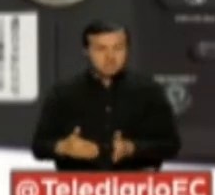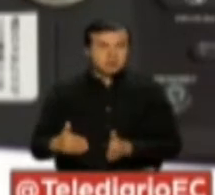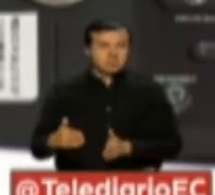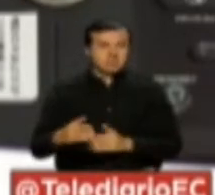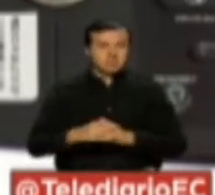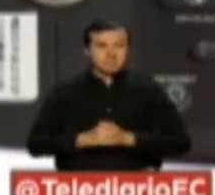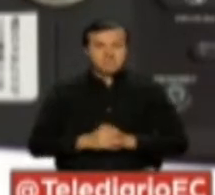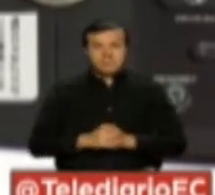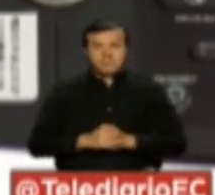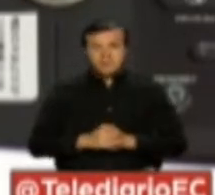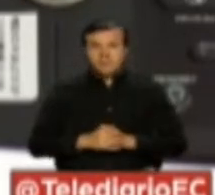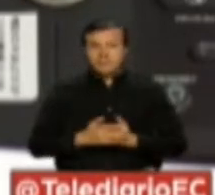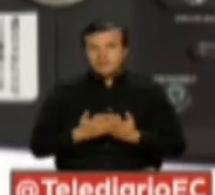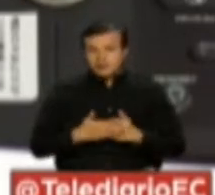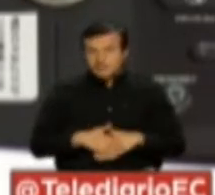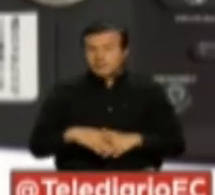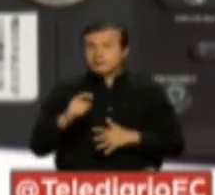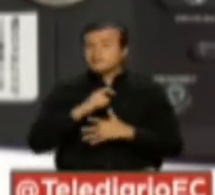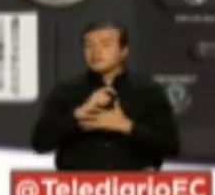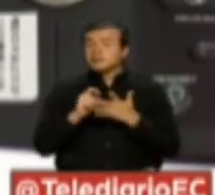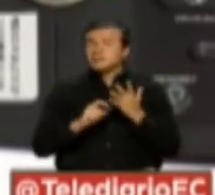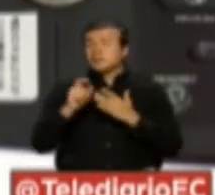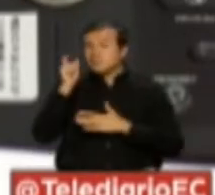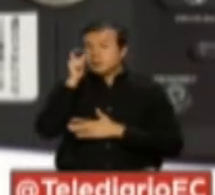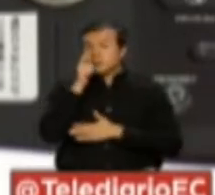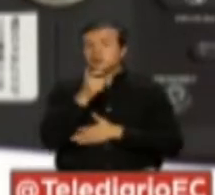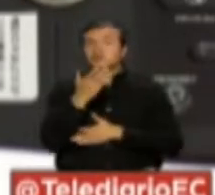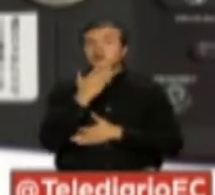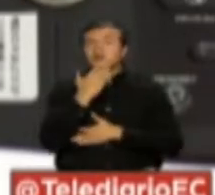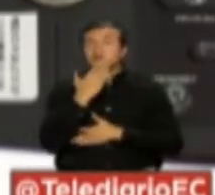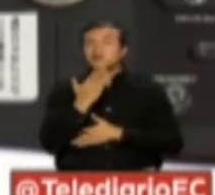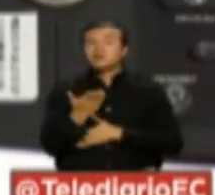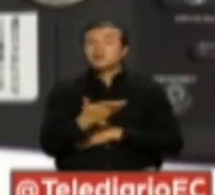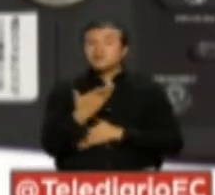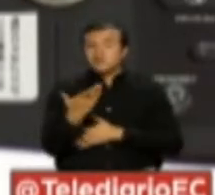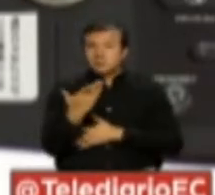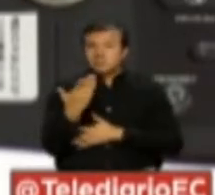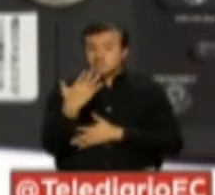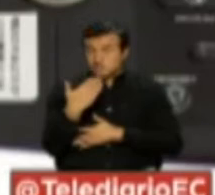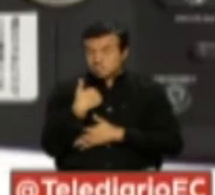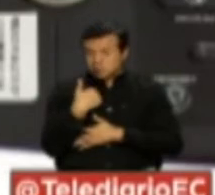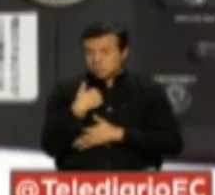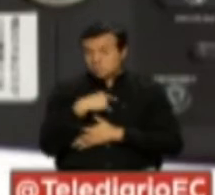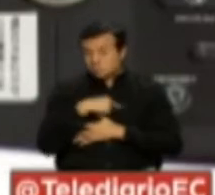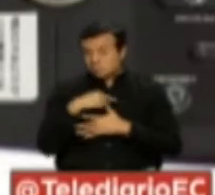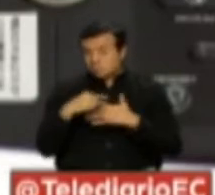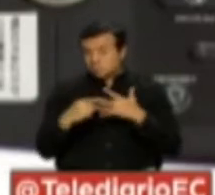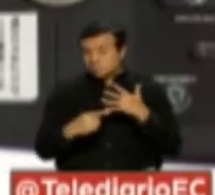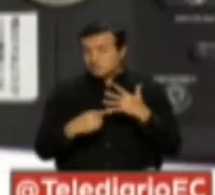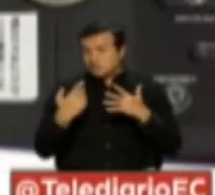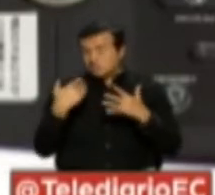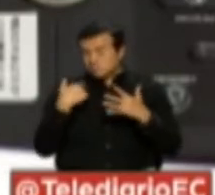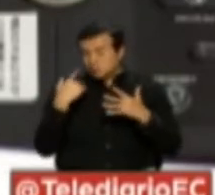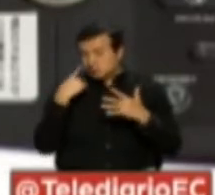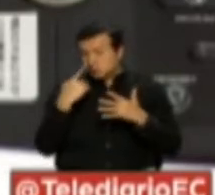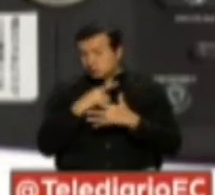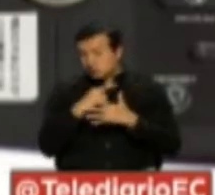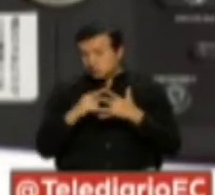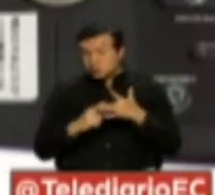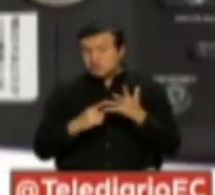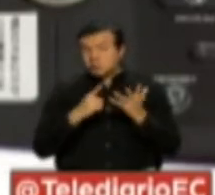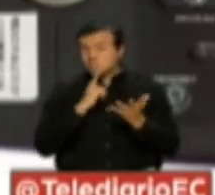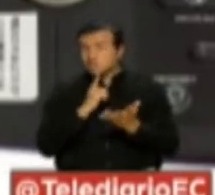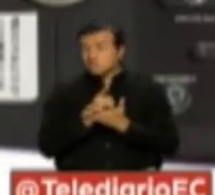convicción. Básicamente lo que tiene que hacer el fiscal es ver si cuenta con los elementos suficientes para deducir